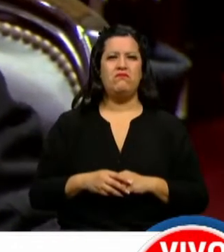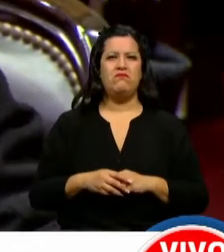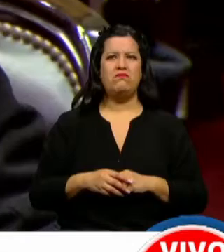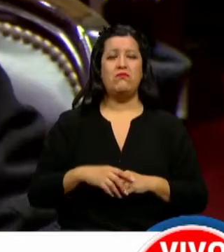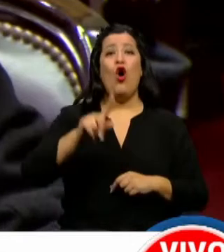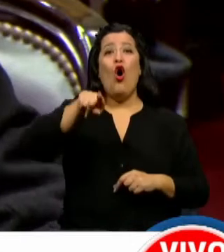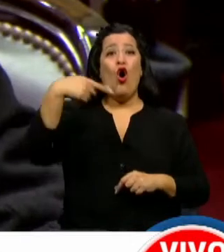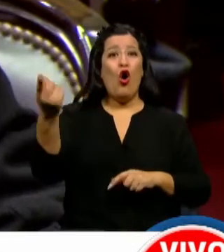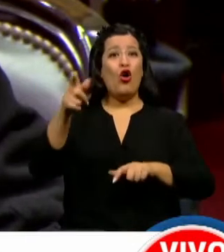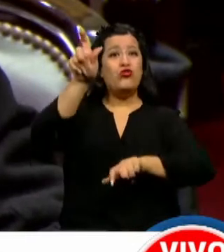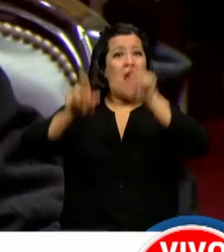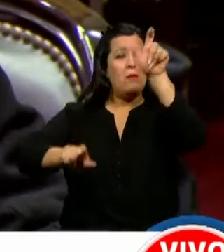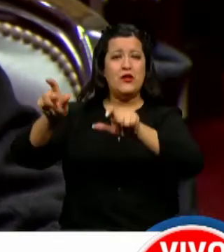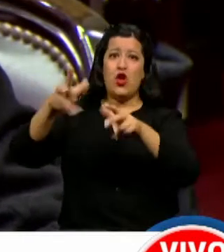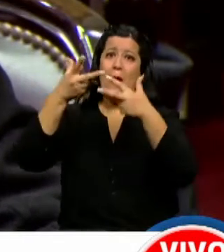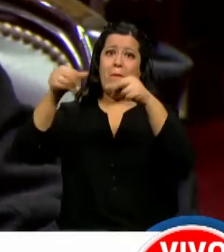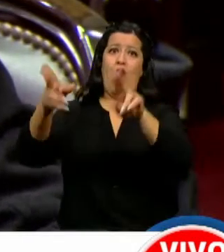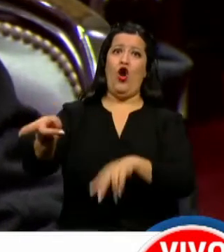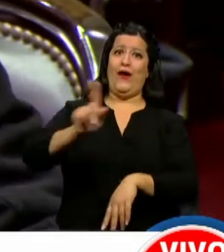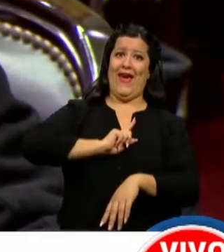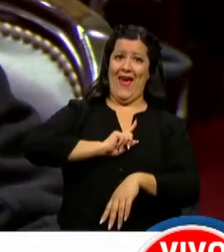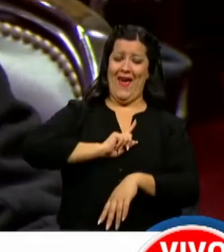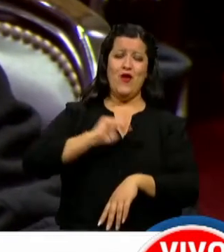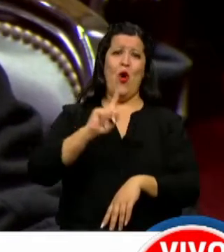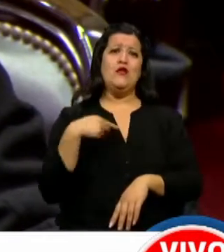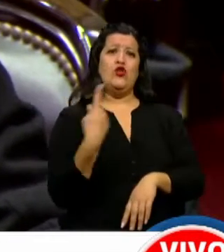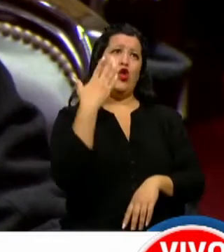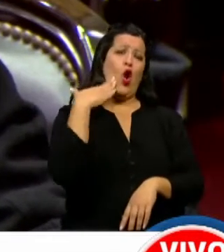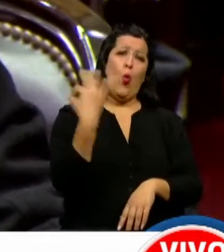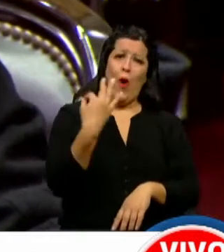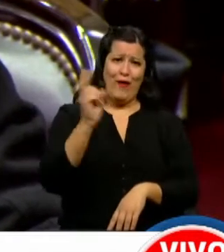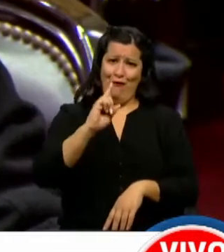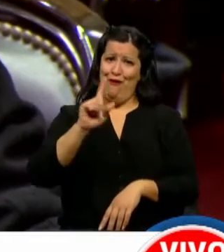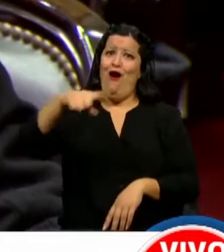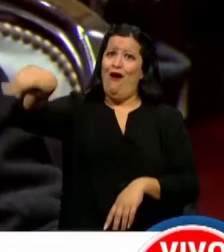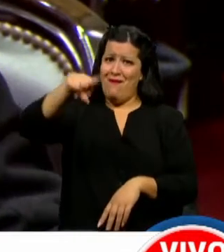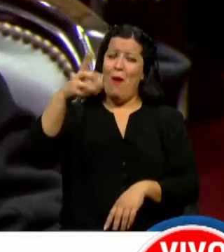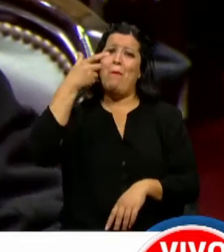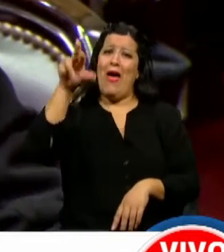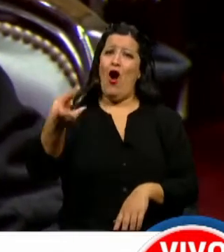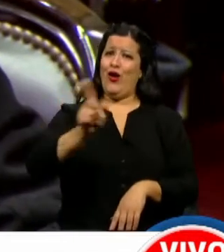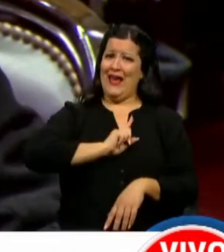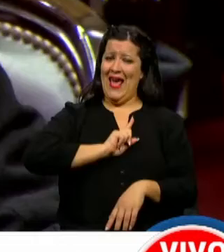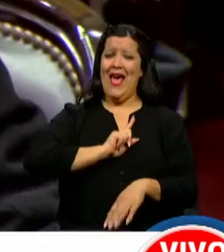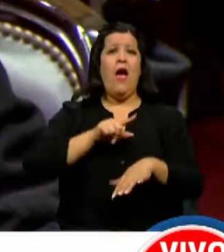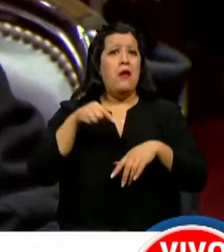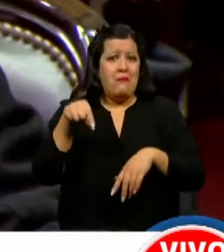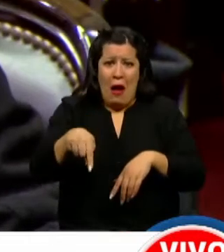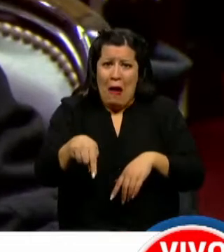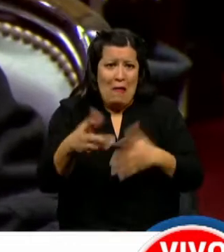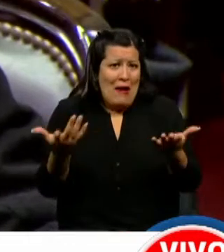los otros son peores. Y creo que eso tiene tanta